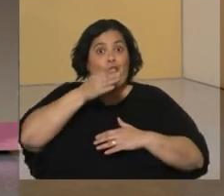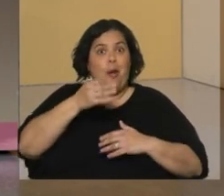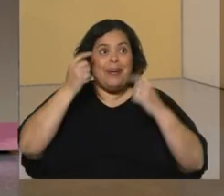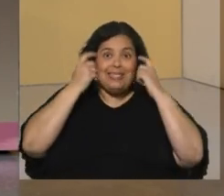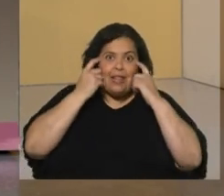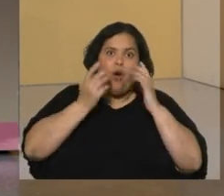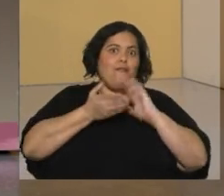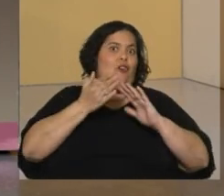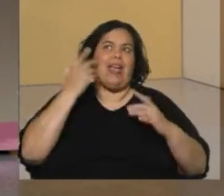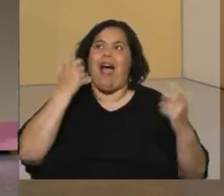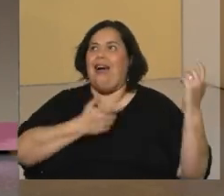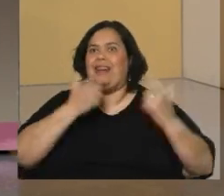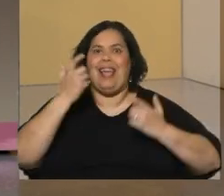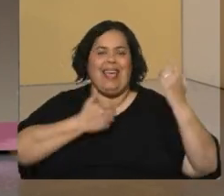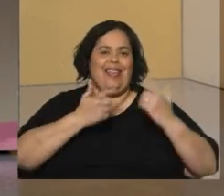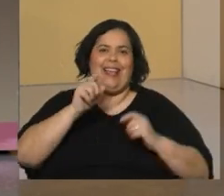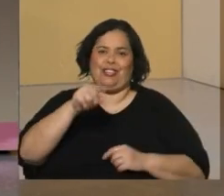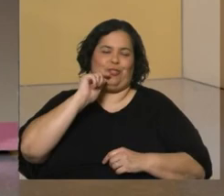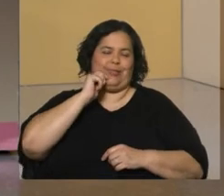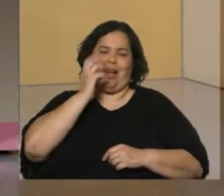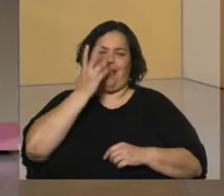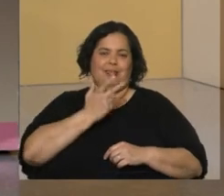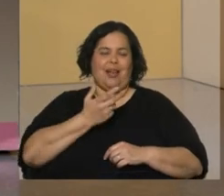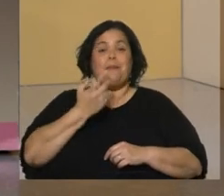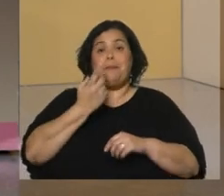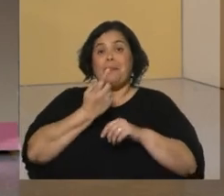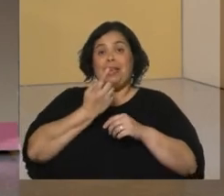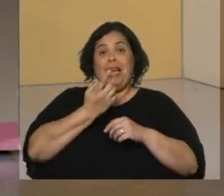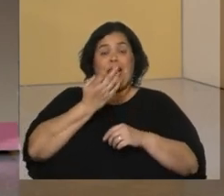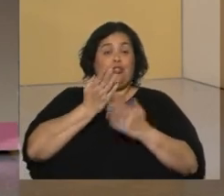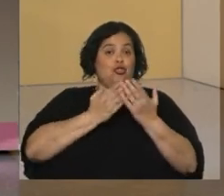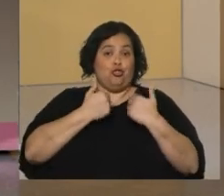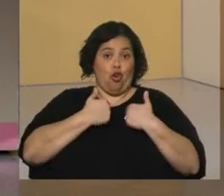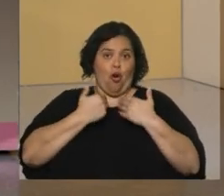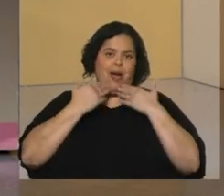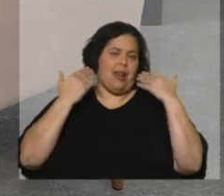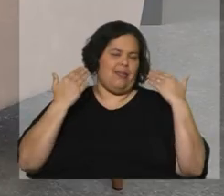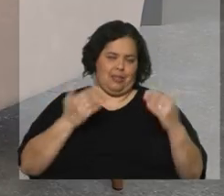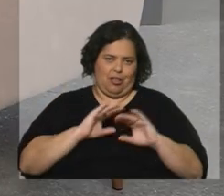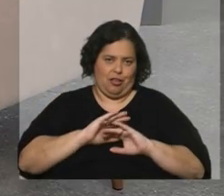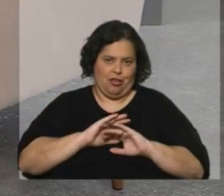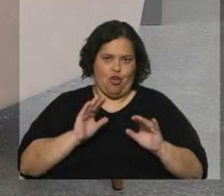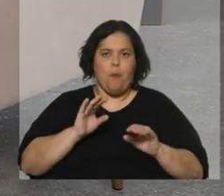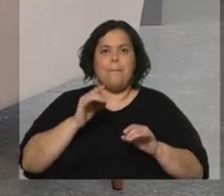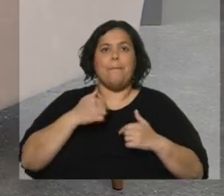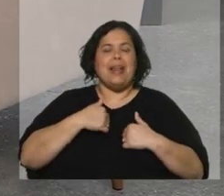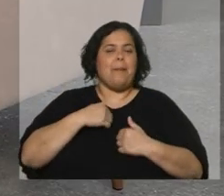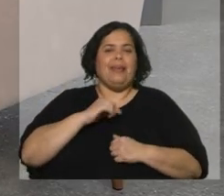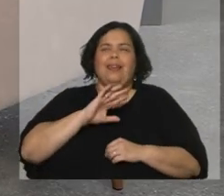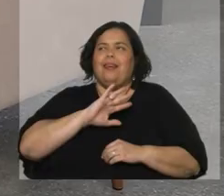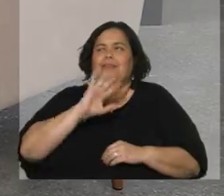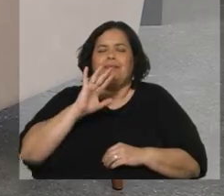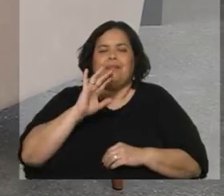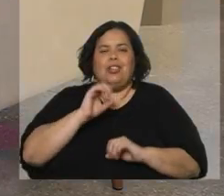eso eso es precioso cuando la primera parte de la pregunta yo soy un agradecido a ver es increíble todo eso que